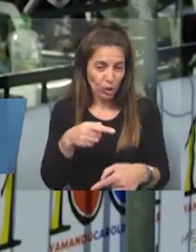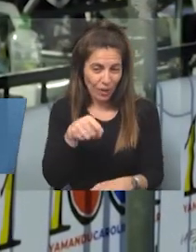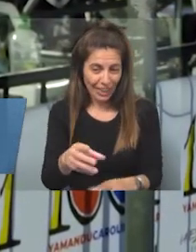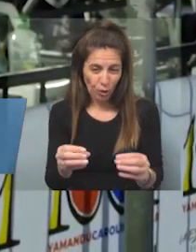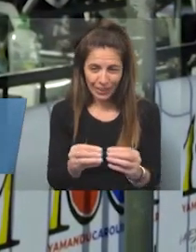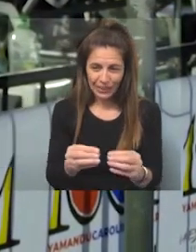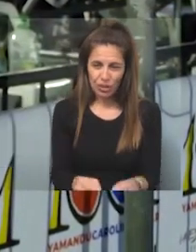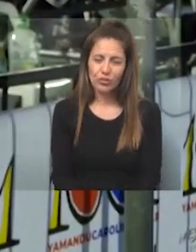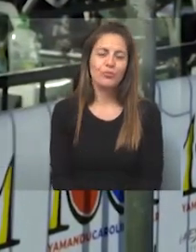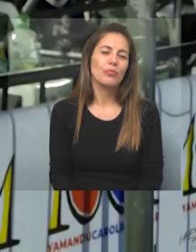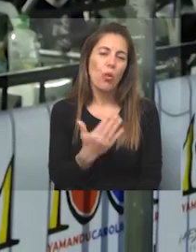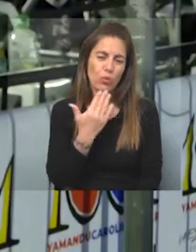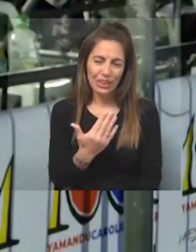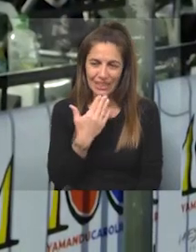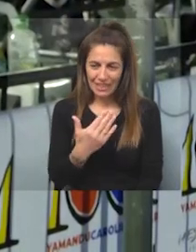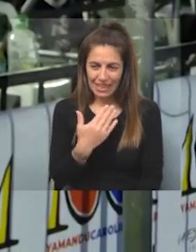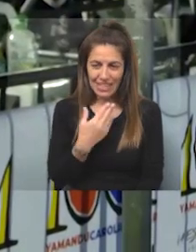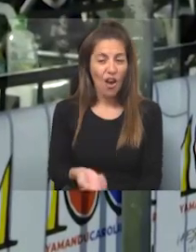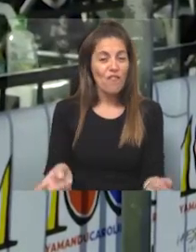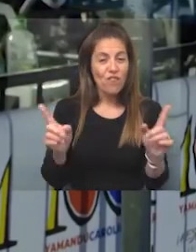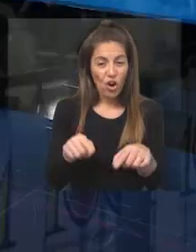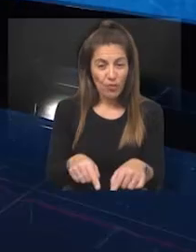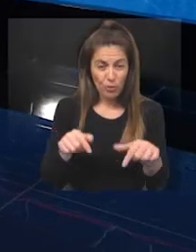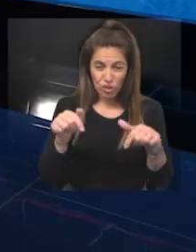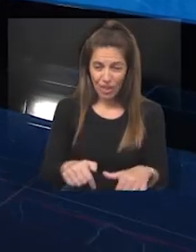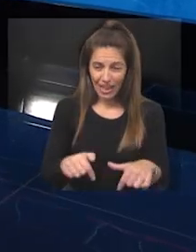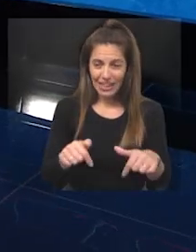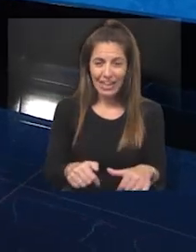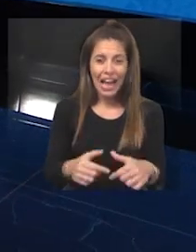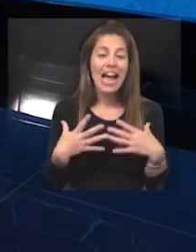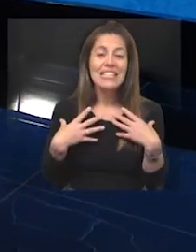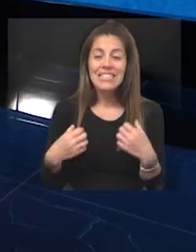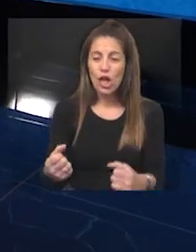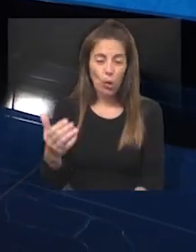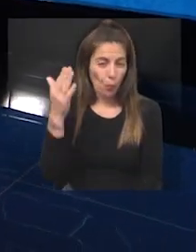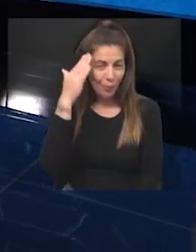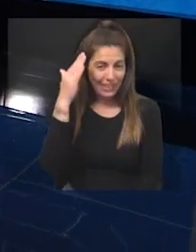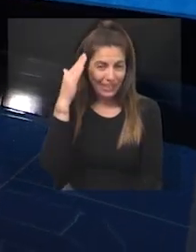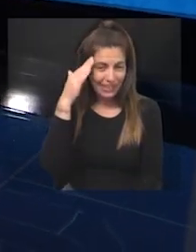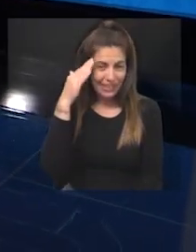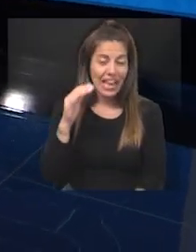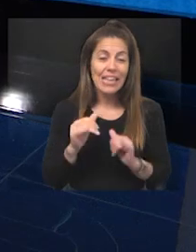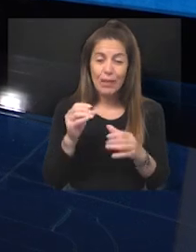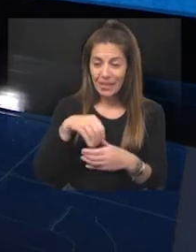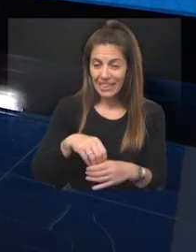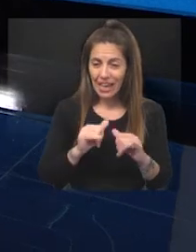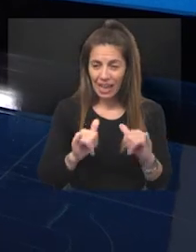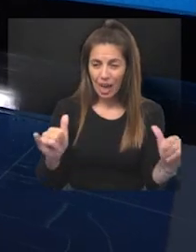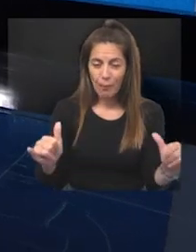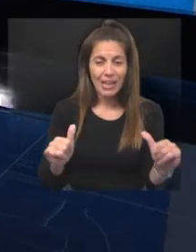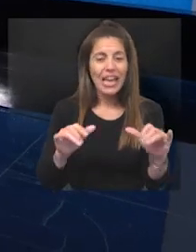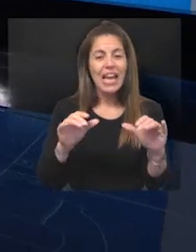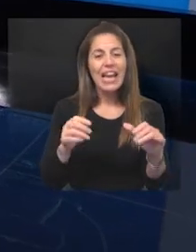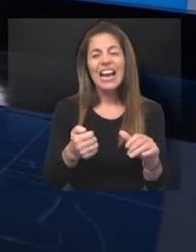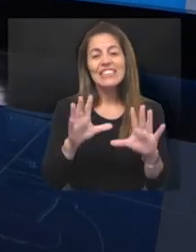compañeros Gracias Martín y volvemos al piso la Salud Mental está presente en la campaña casi todos los